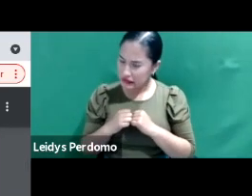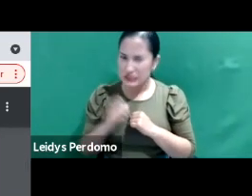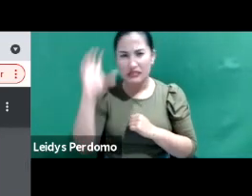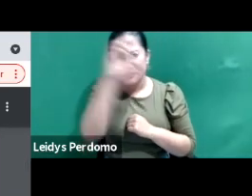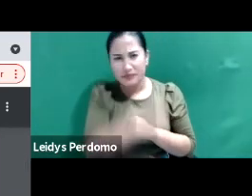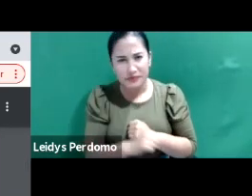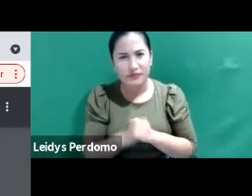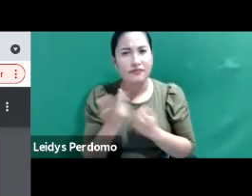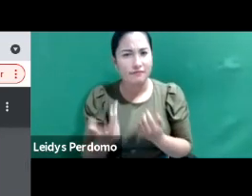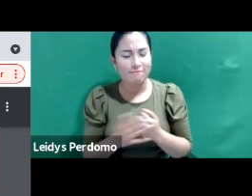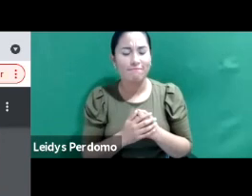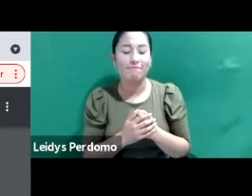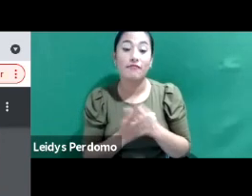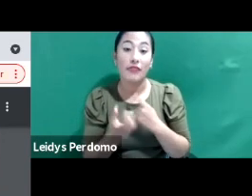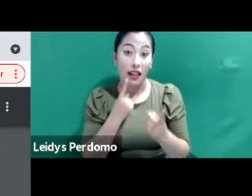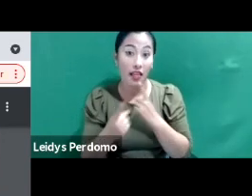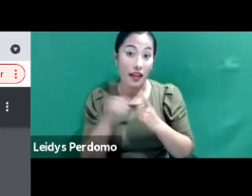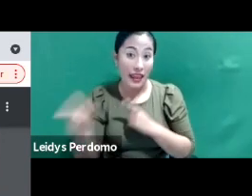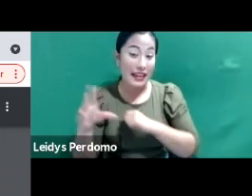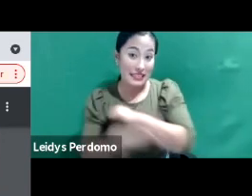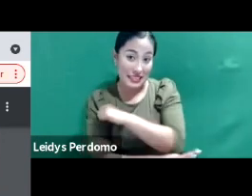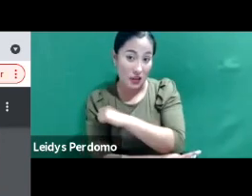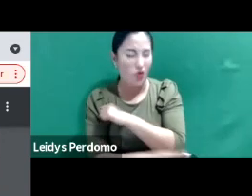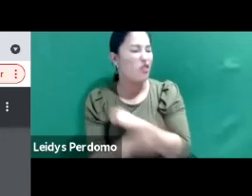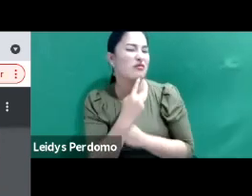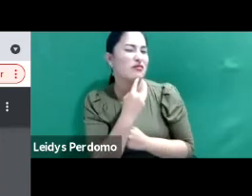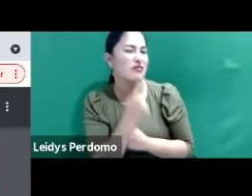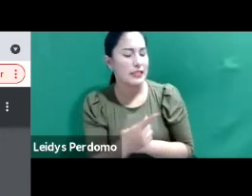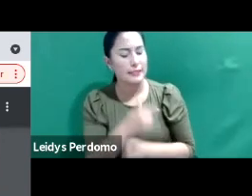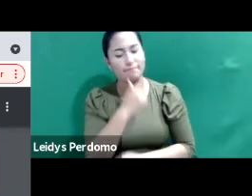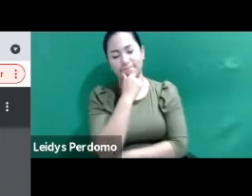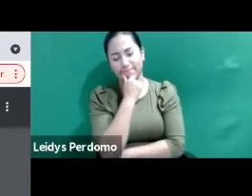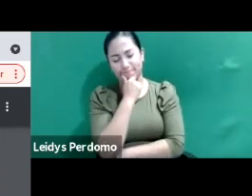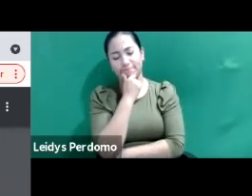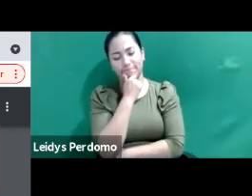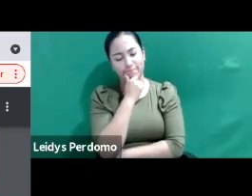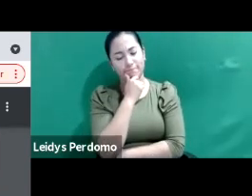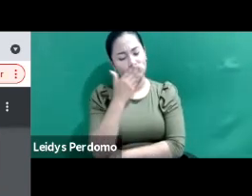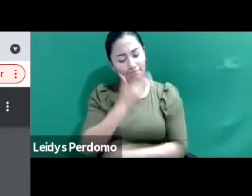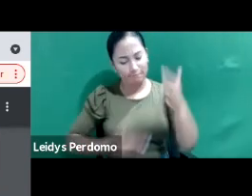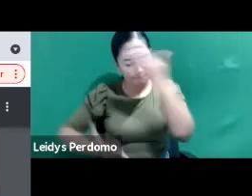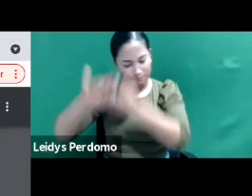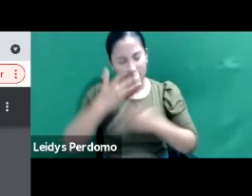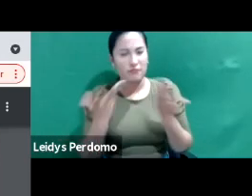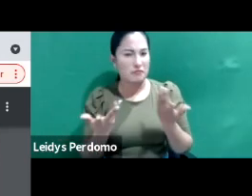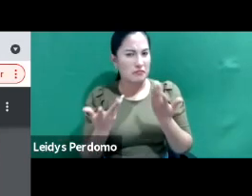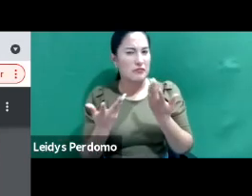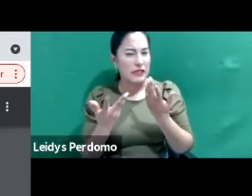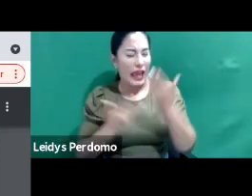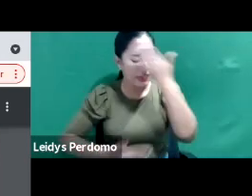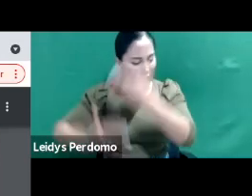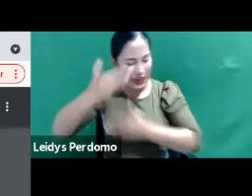por los padres, el psicólogo decide realizar una evaluación de la conducta del niño y en